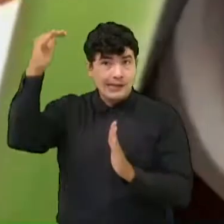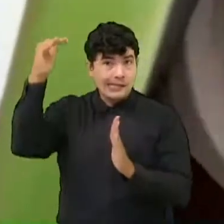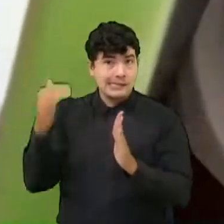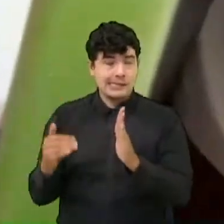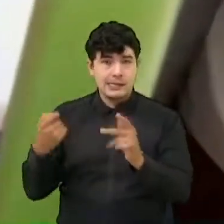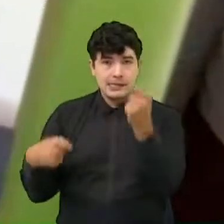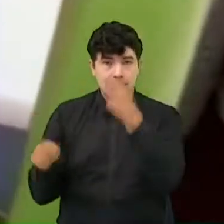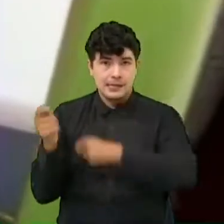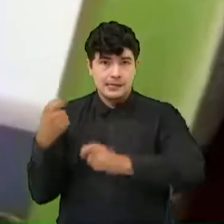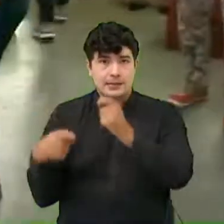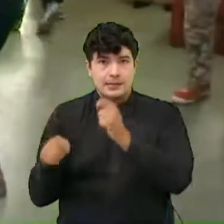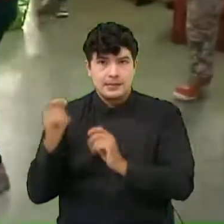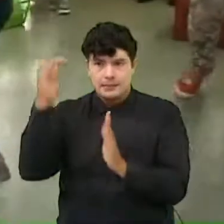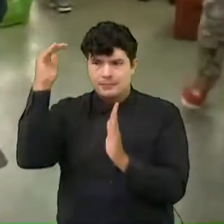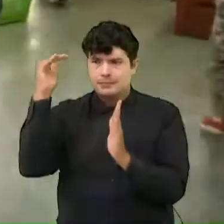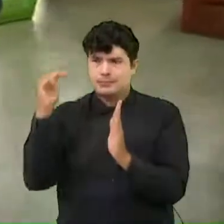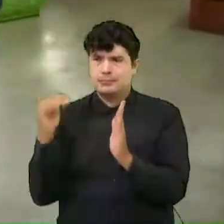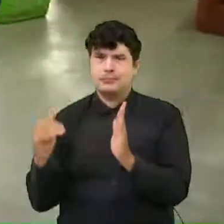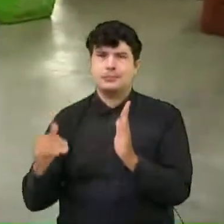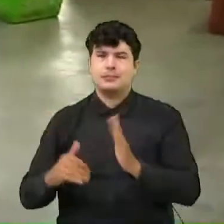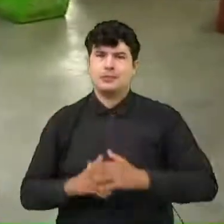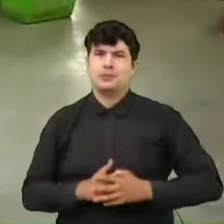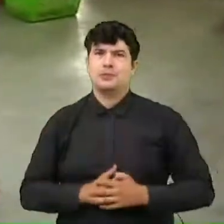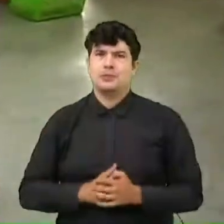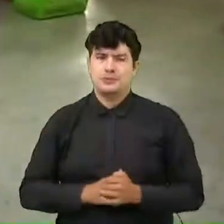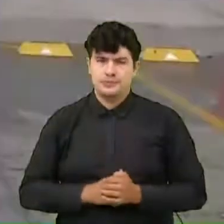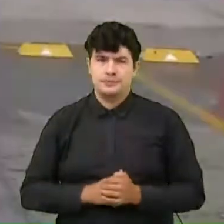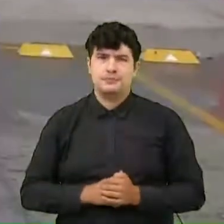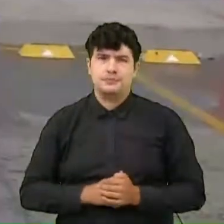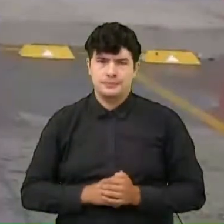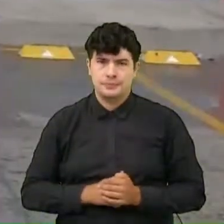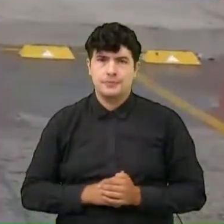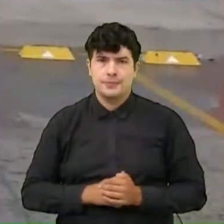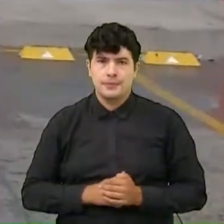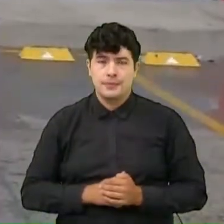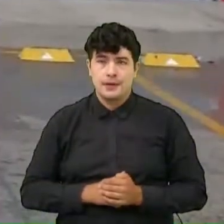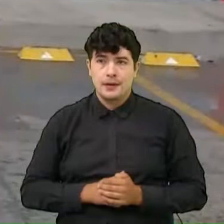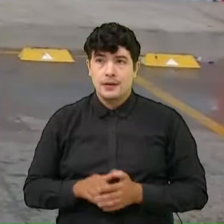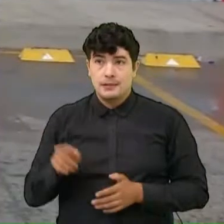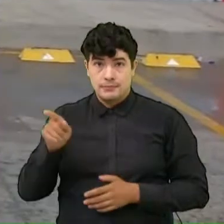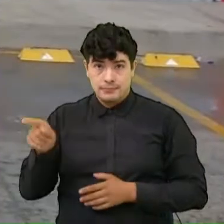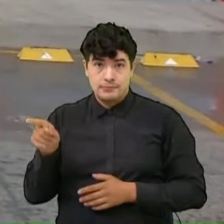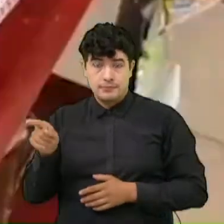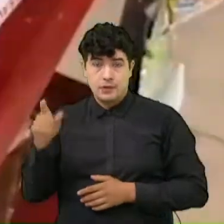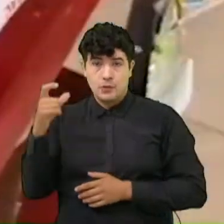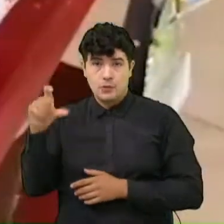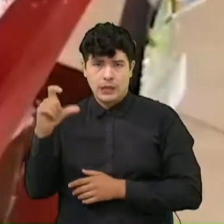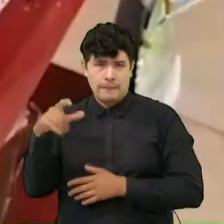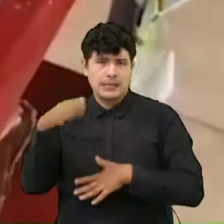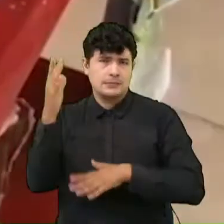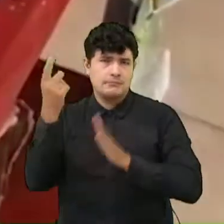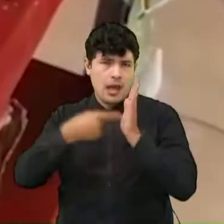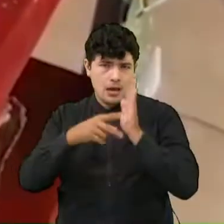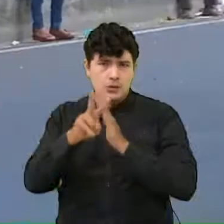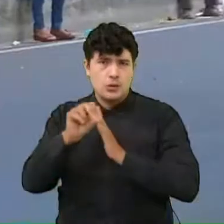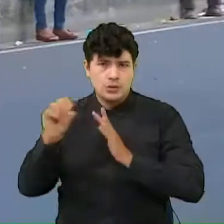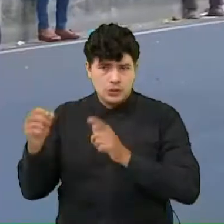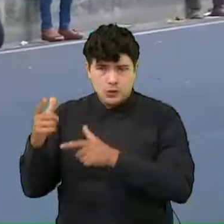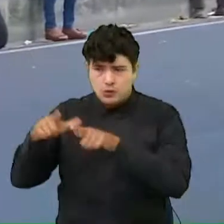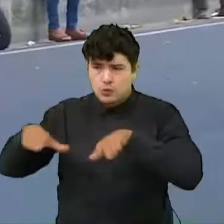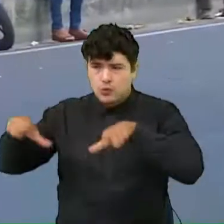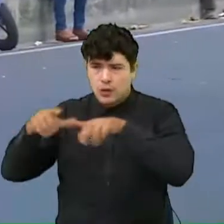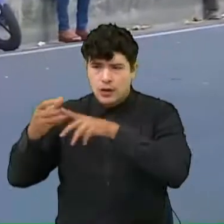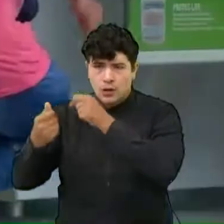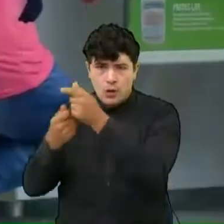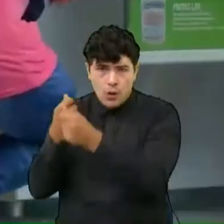superar las expectativas de los empresarios dedicados a esta actividad en la frontera y más de 1200 comercios que elaboran en esta área el